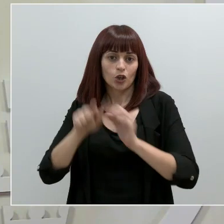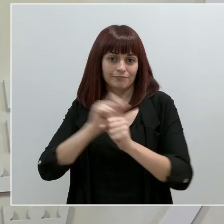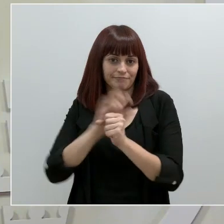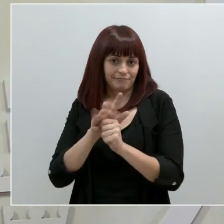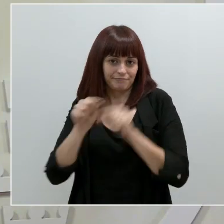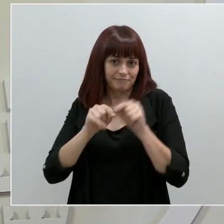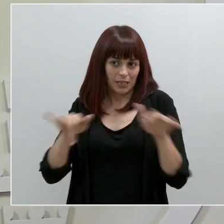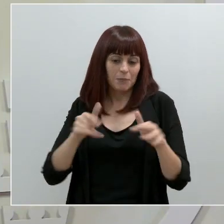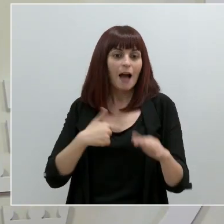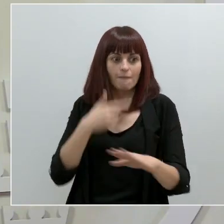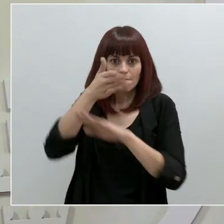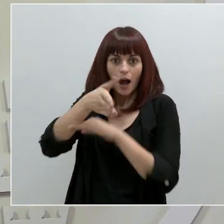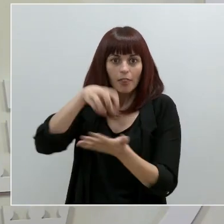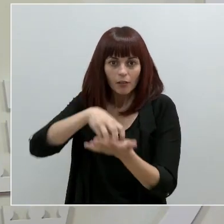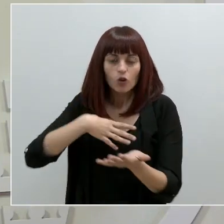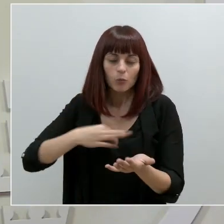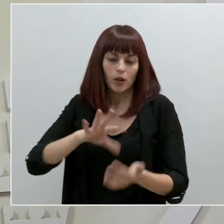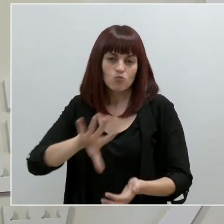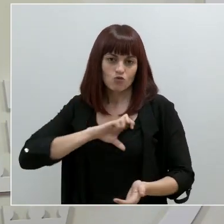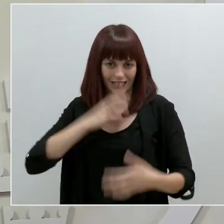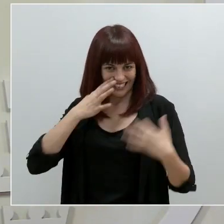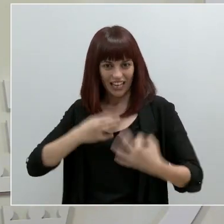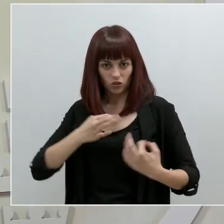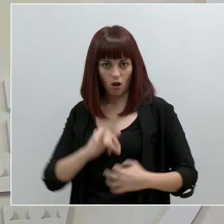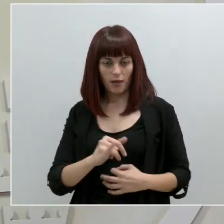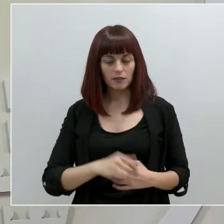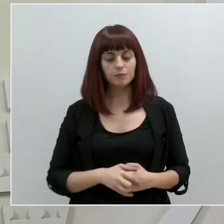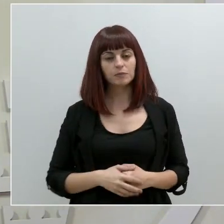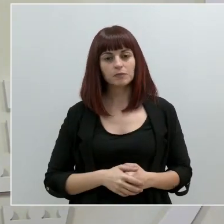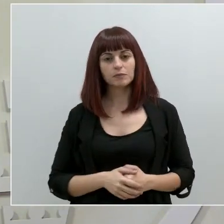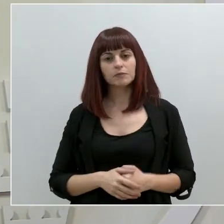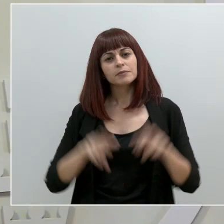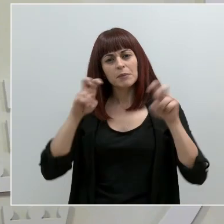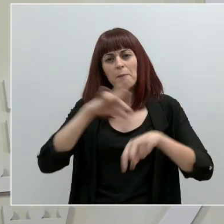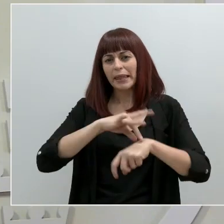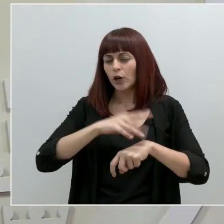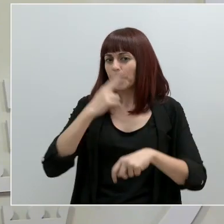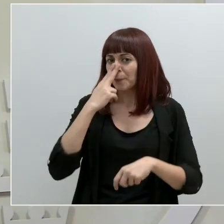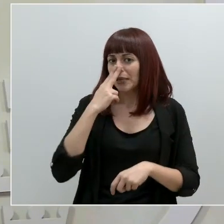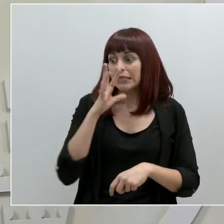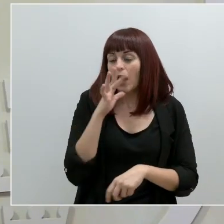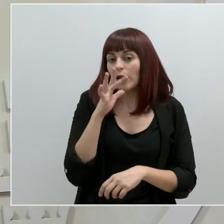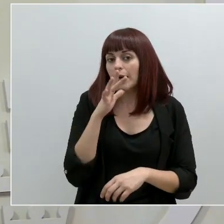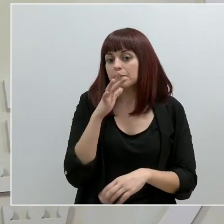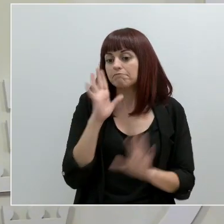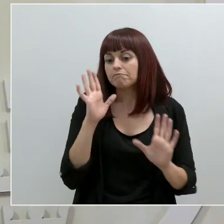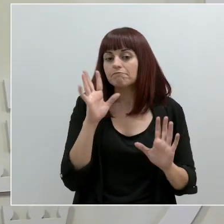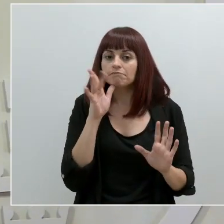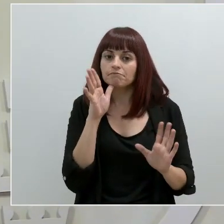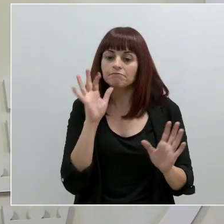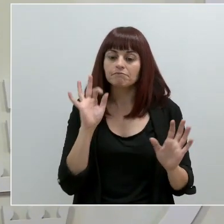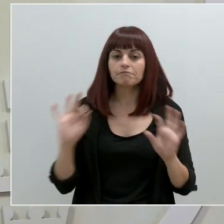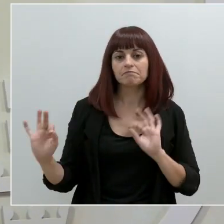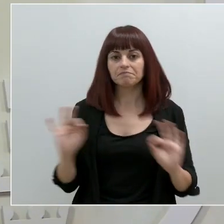hace inspección en centros donde pueda haber riesgo COVID. Y respecto a podólogos, está en fase D, o sea, estamos en la